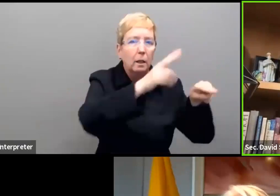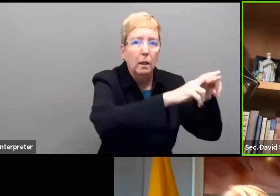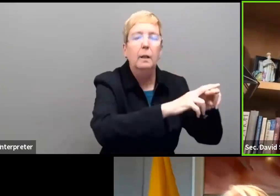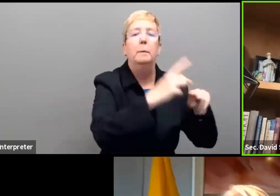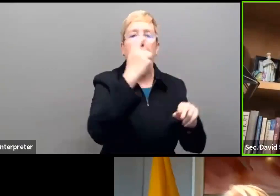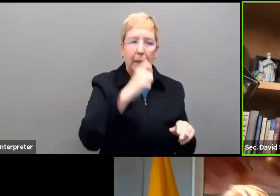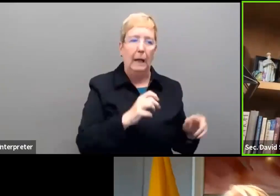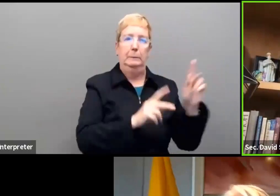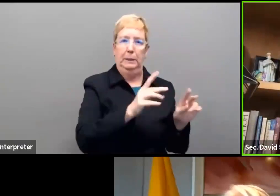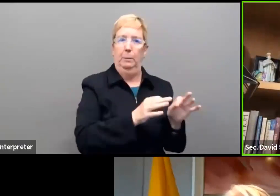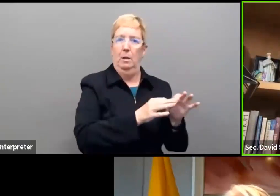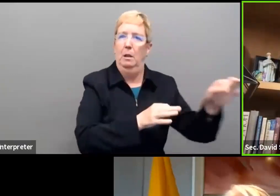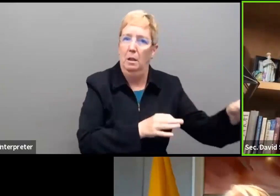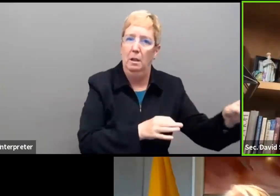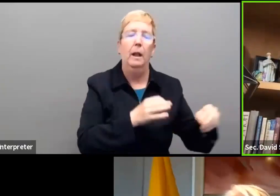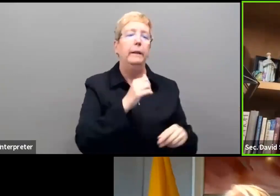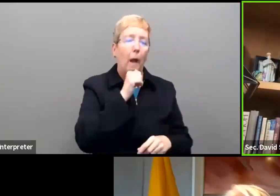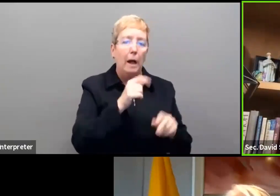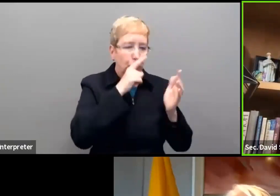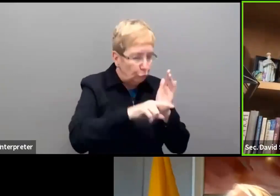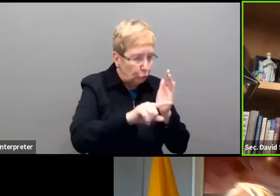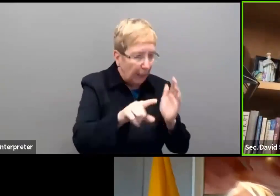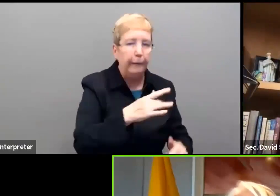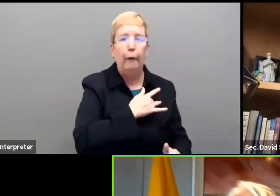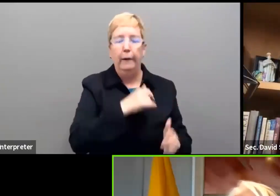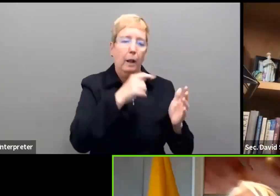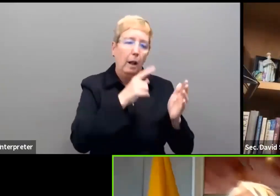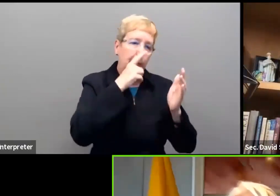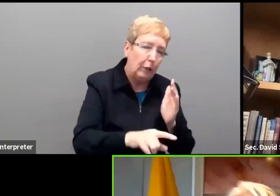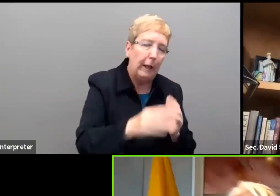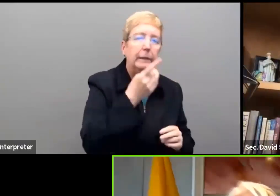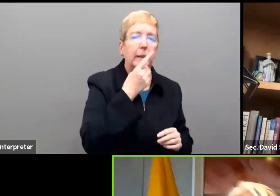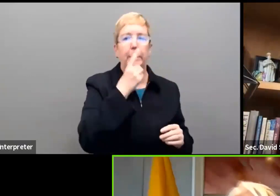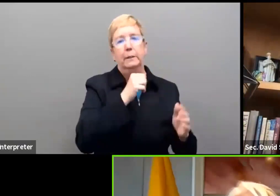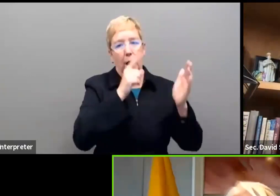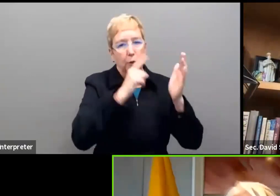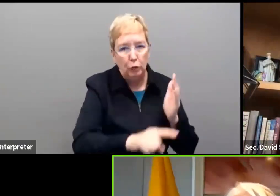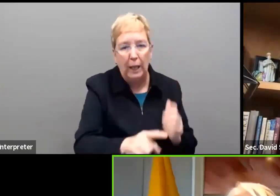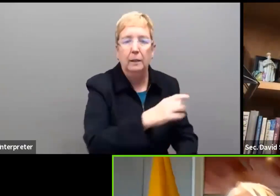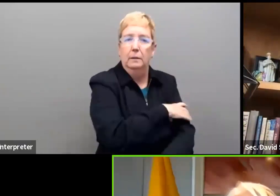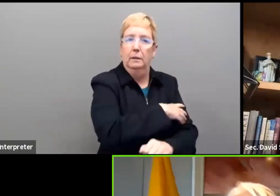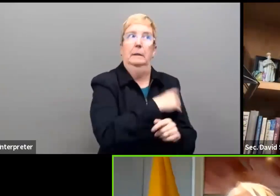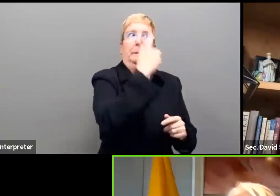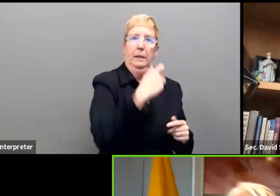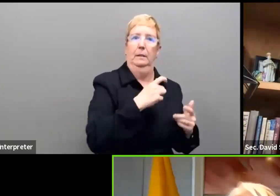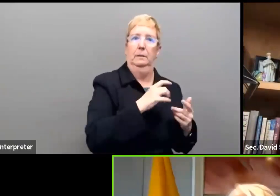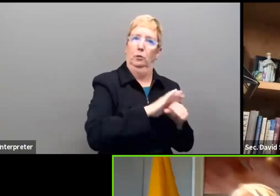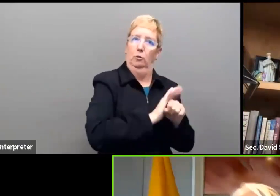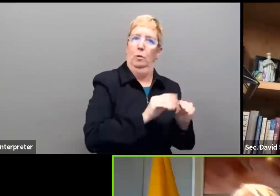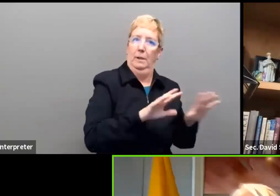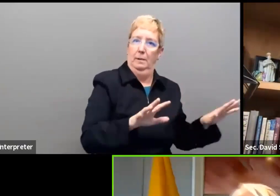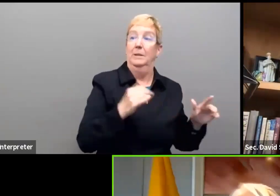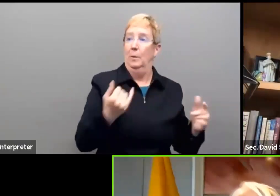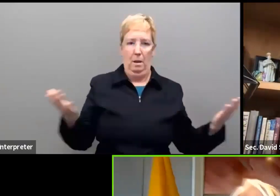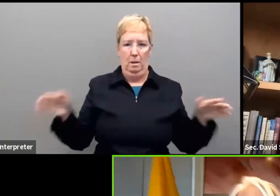Delta, antes del brote de hace más que hace 1 año y medio, porque han habido